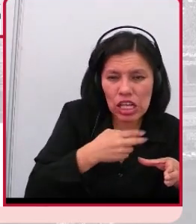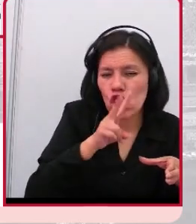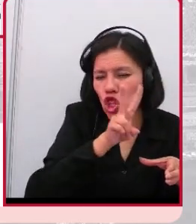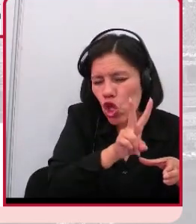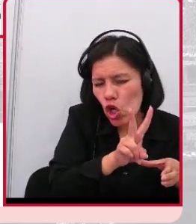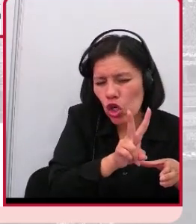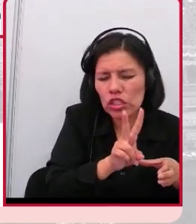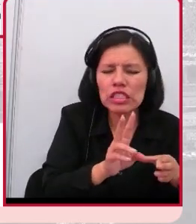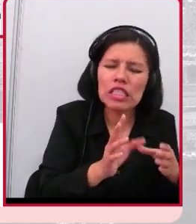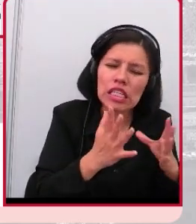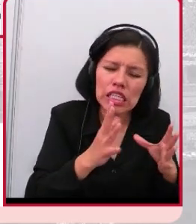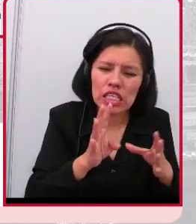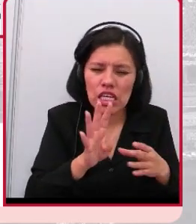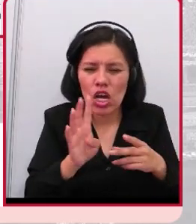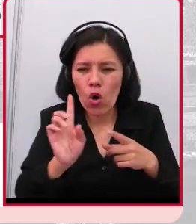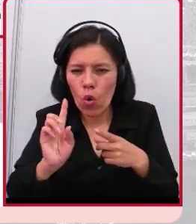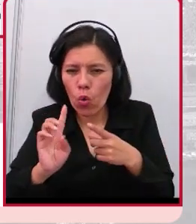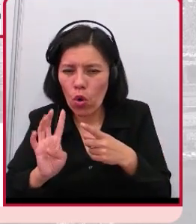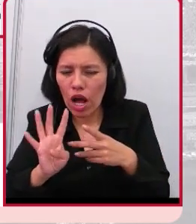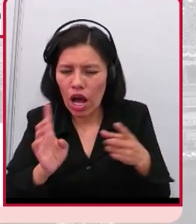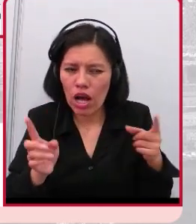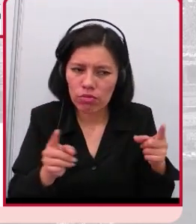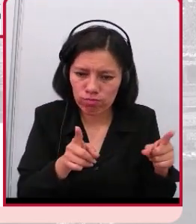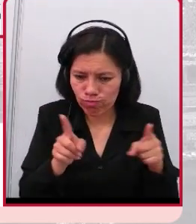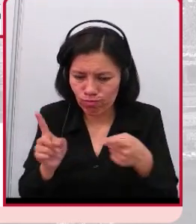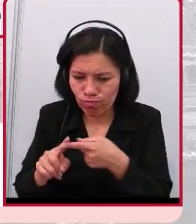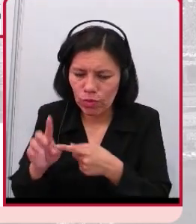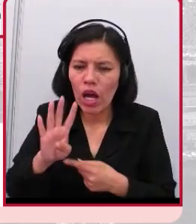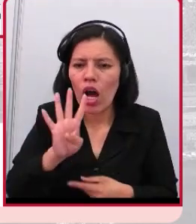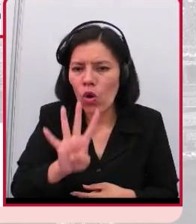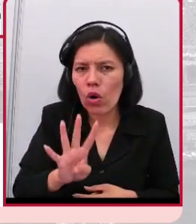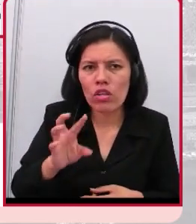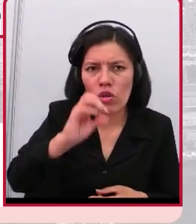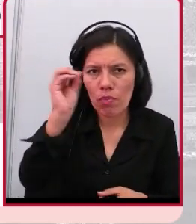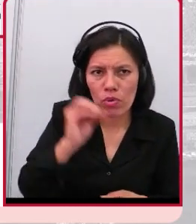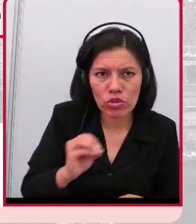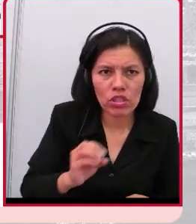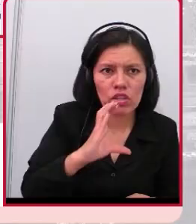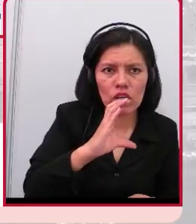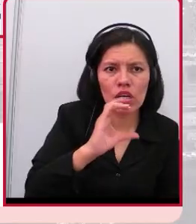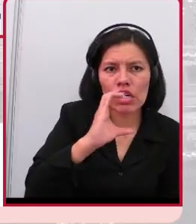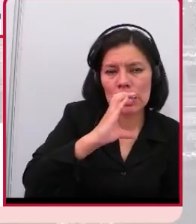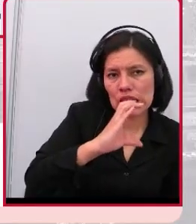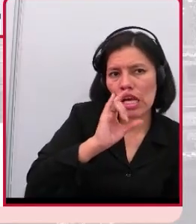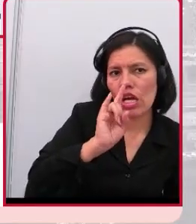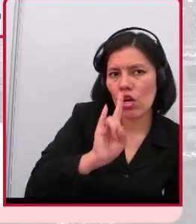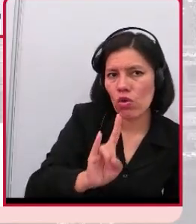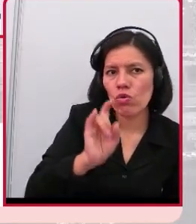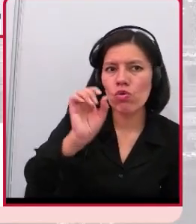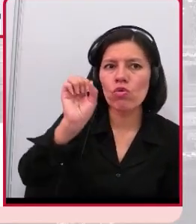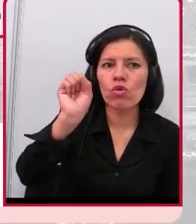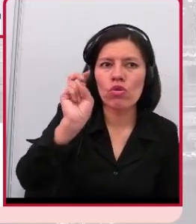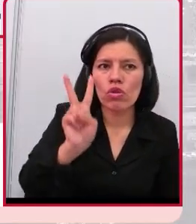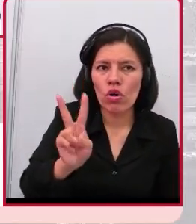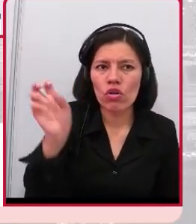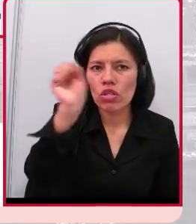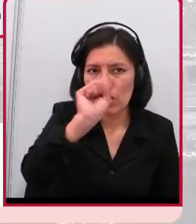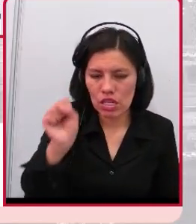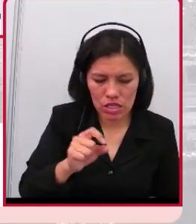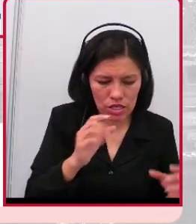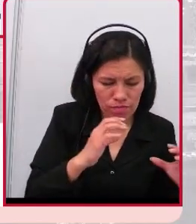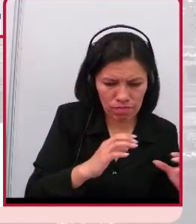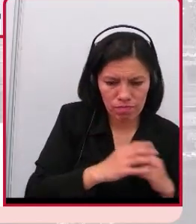de calcita, pero en esta oportunidad tenemos entre 15 y 21% de calcita que no puede ser separada.